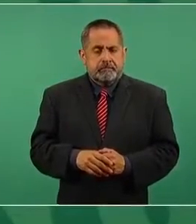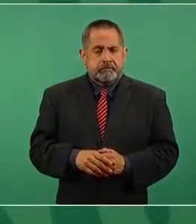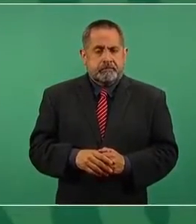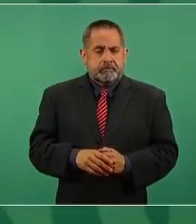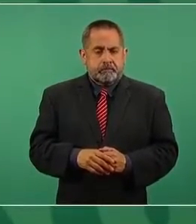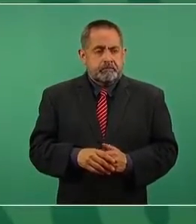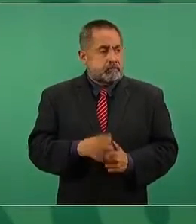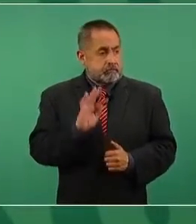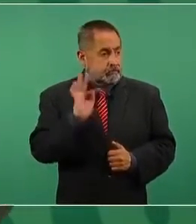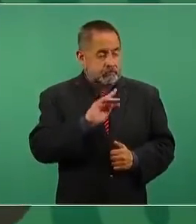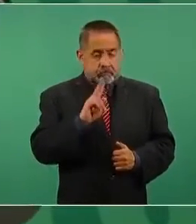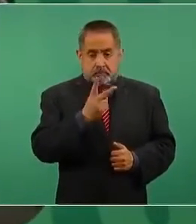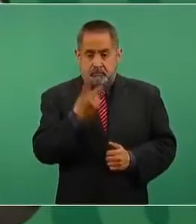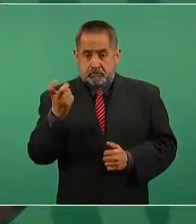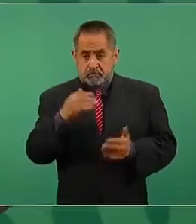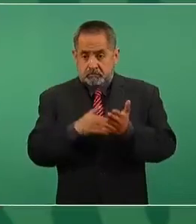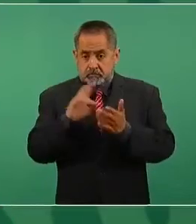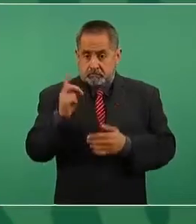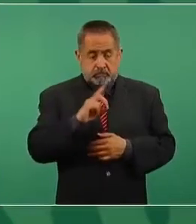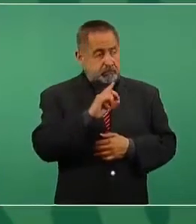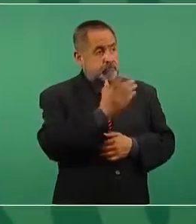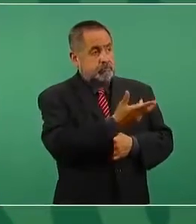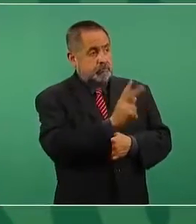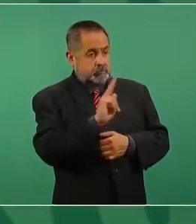nos reparan el daño